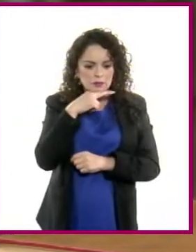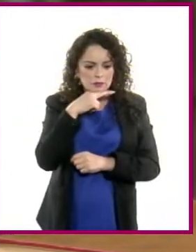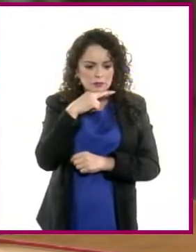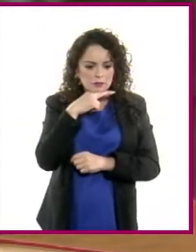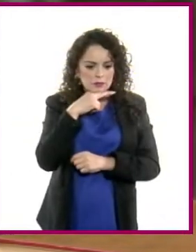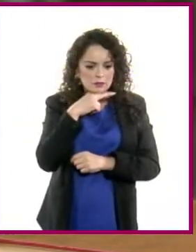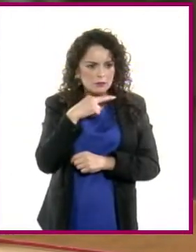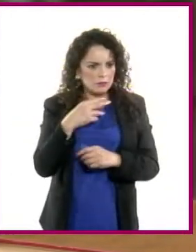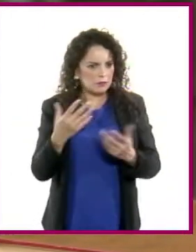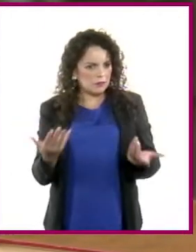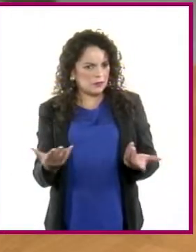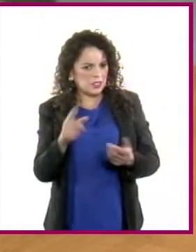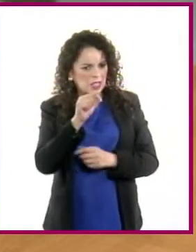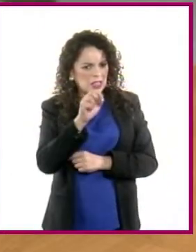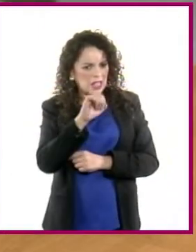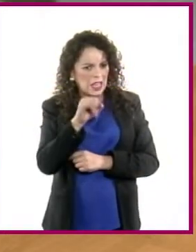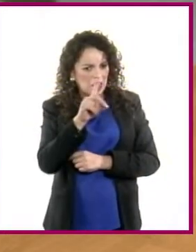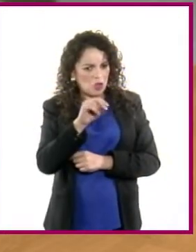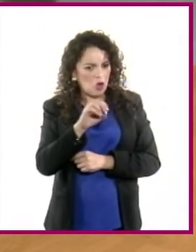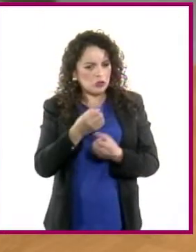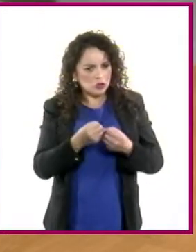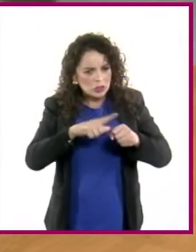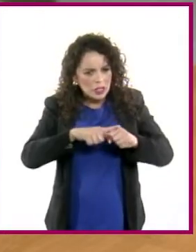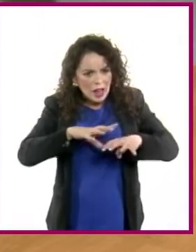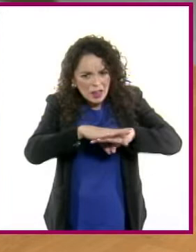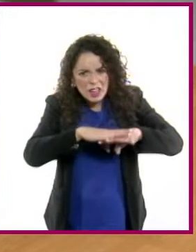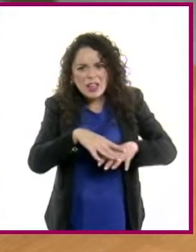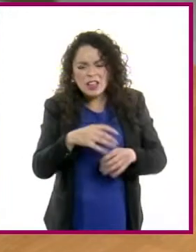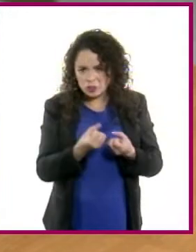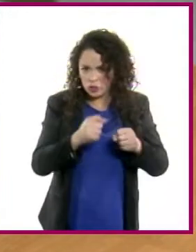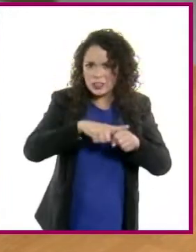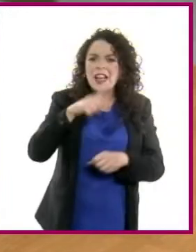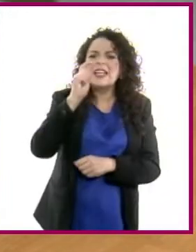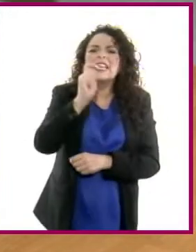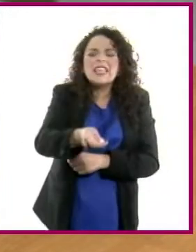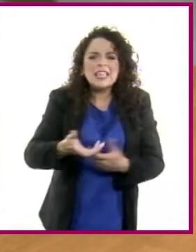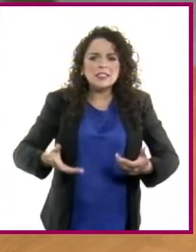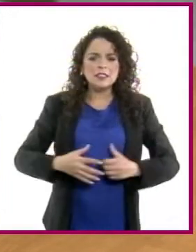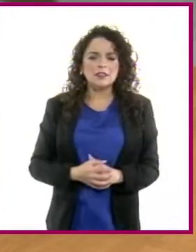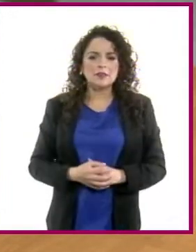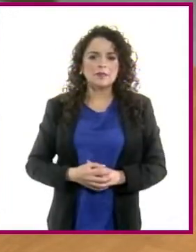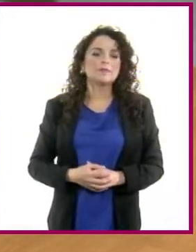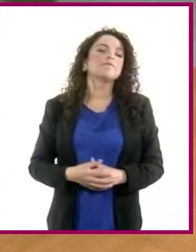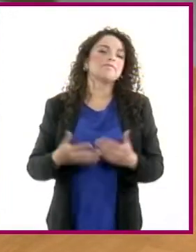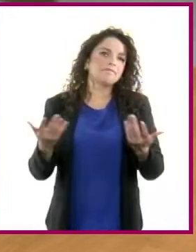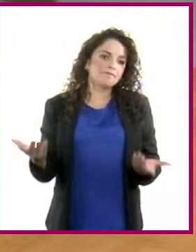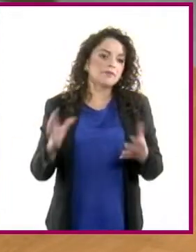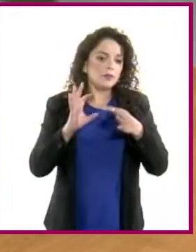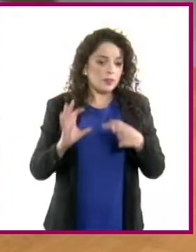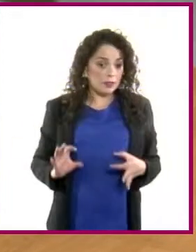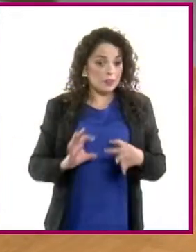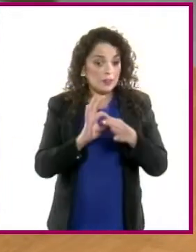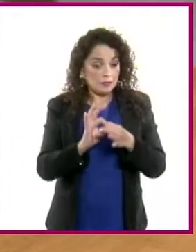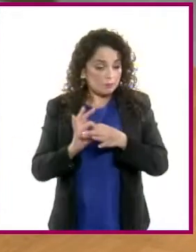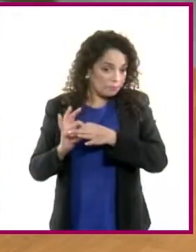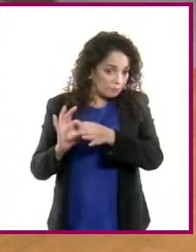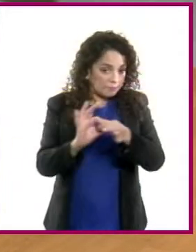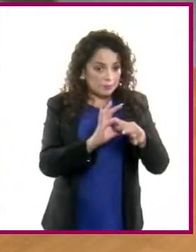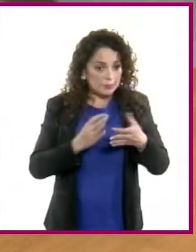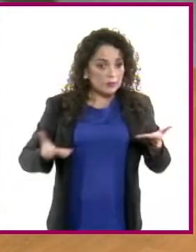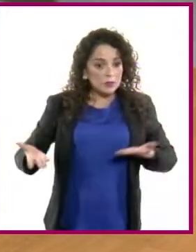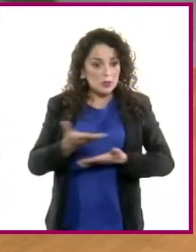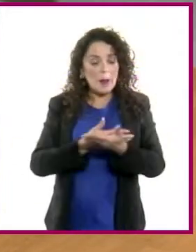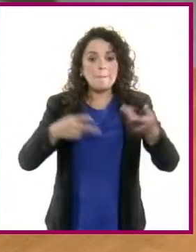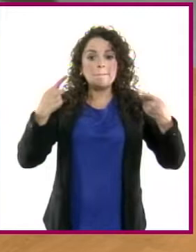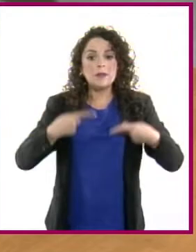social? ¿Qué es eso? El tejido social es el resultado de las relaciones entre las personas y